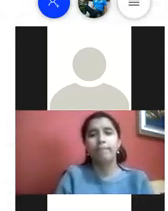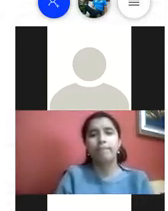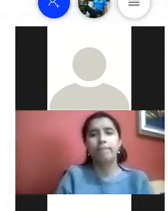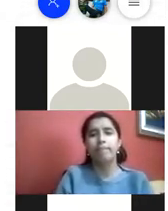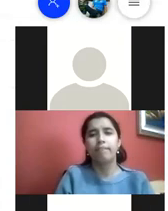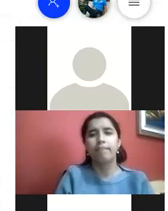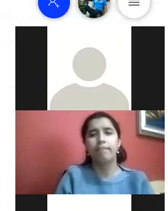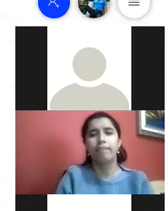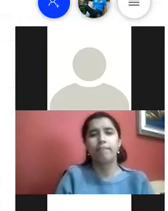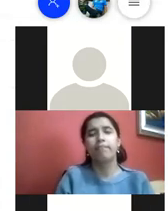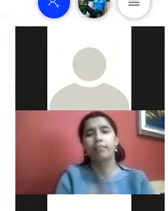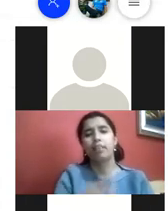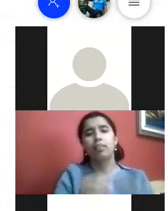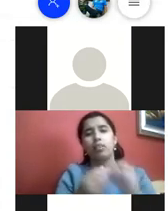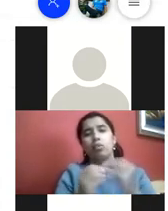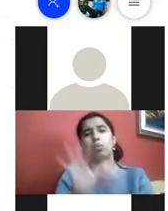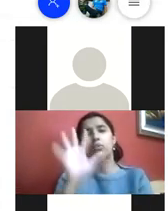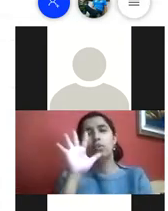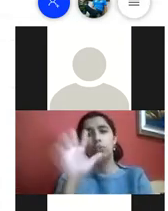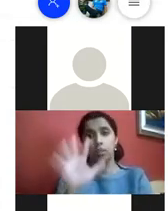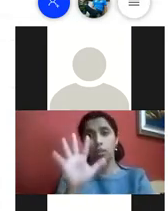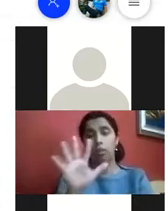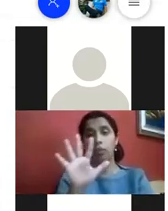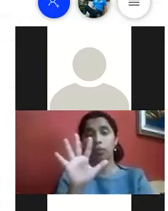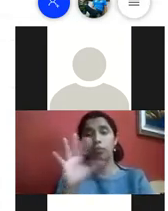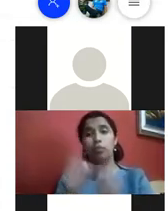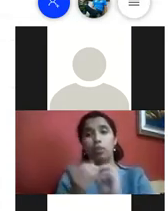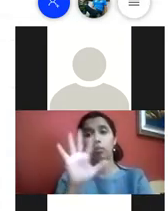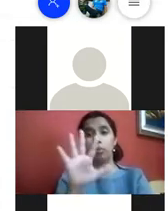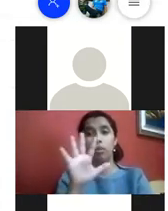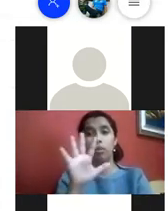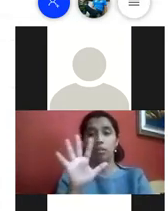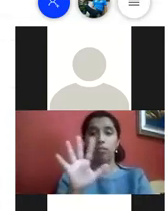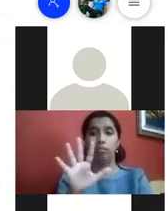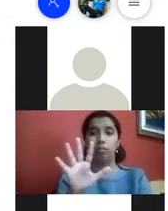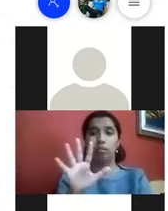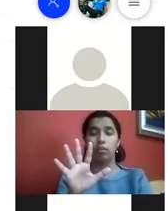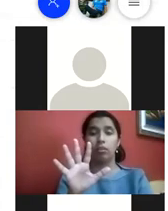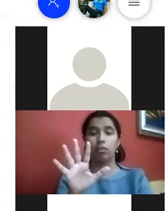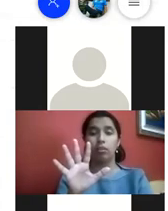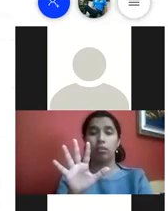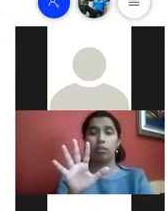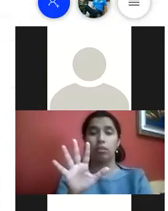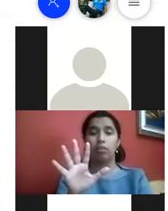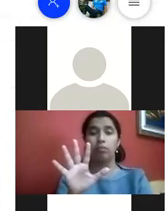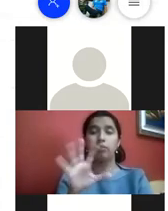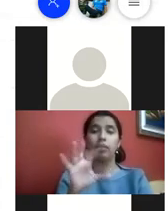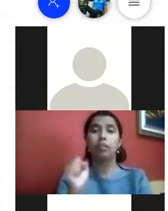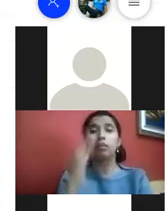Entonces, este 5 es